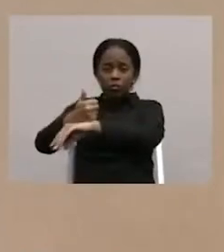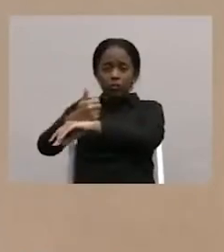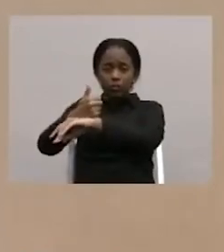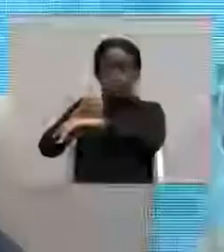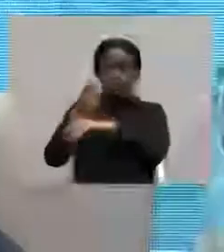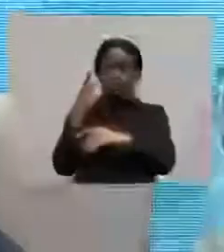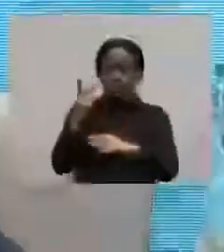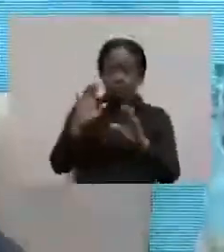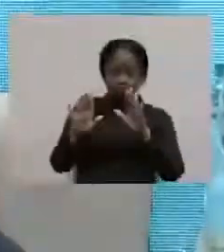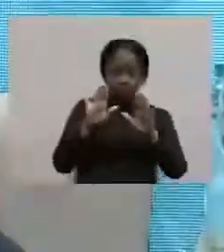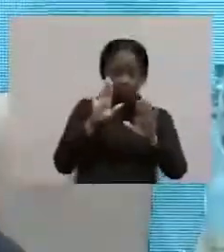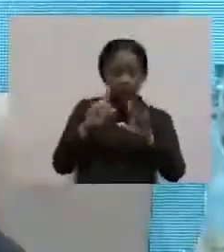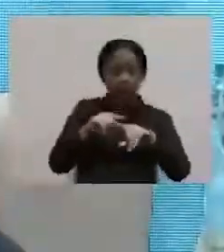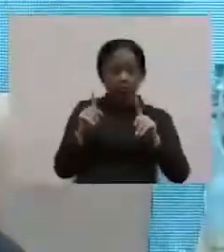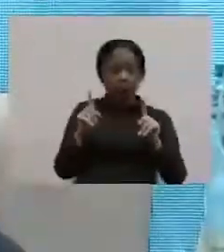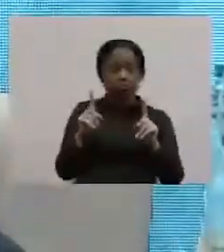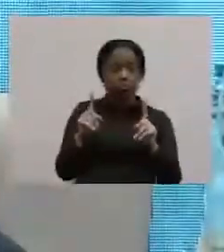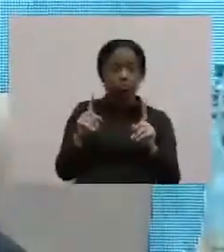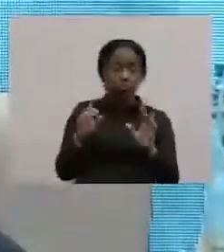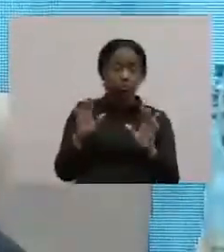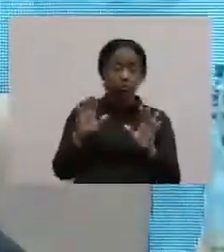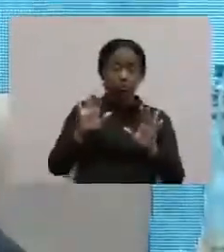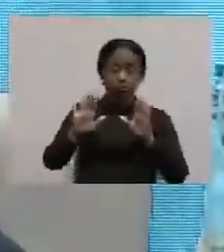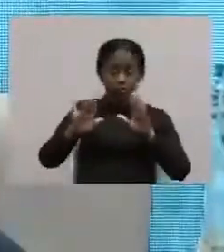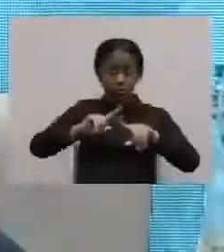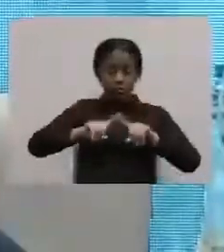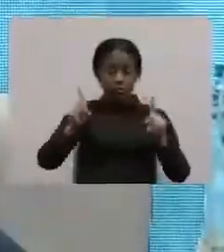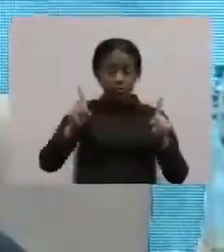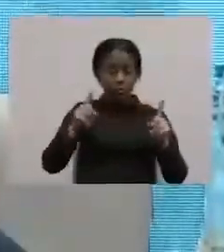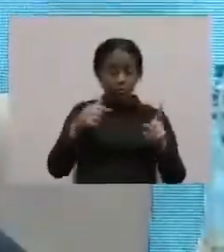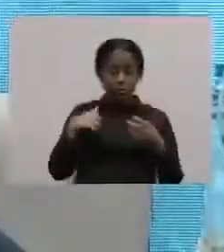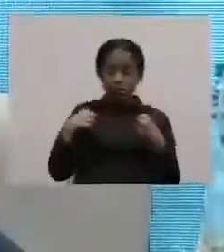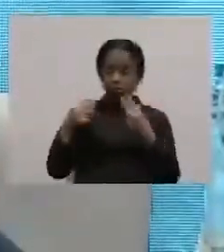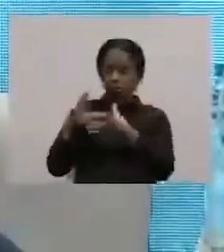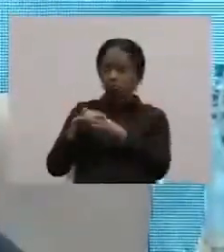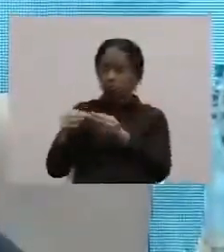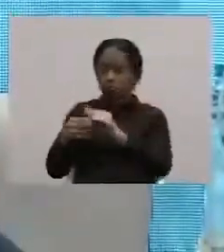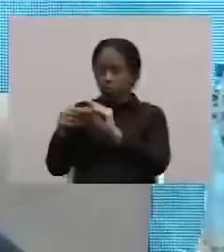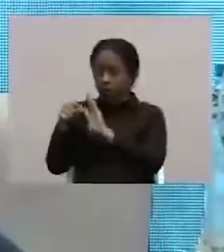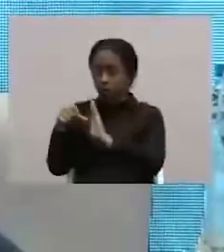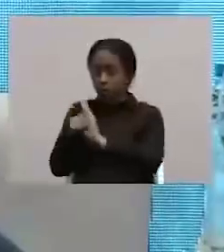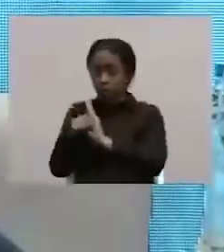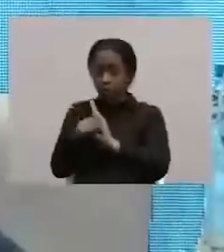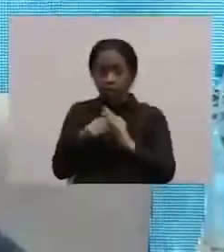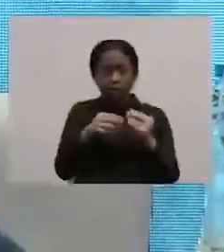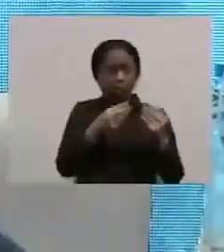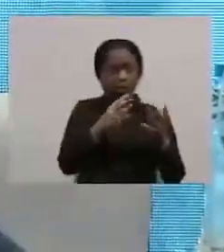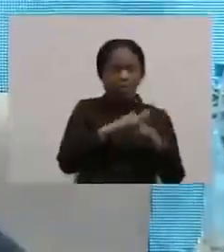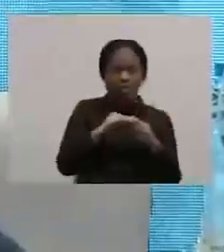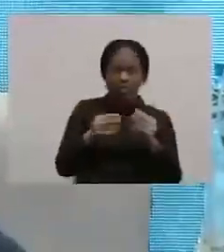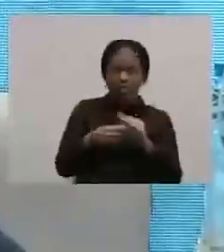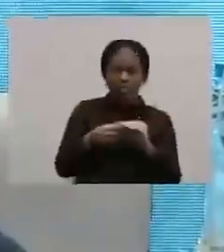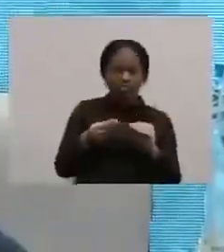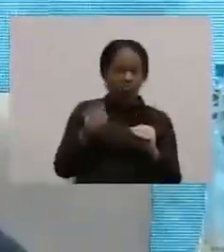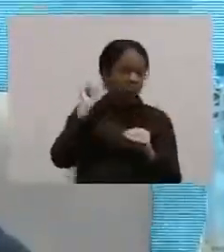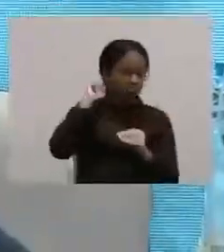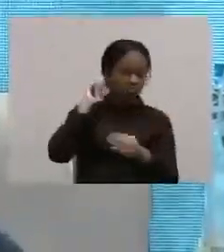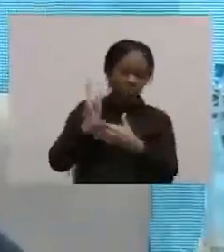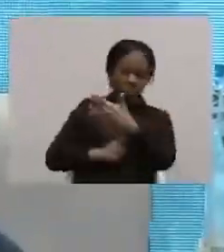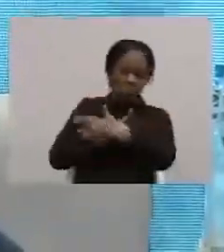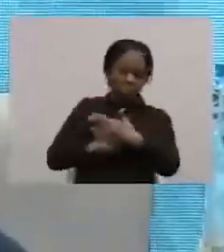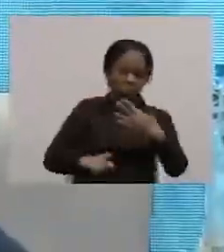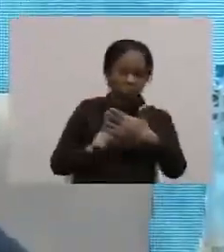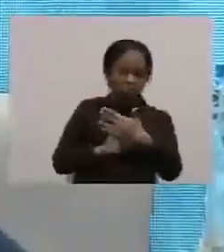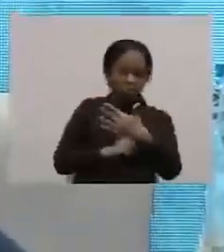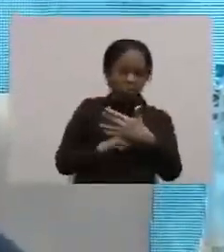es que yo difame, que una cosa es que yo diga las cosas negativas. En un proceso electoral, por ejemplo, yo